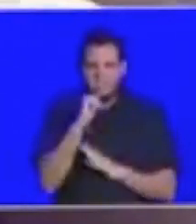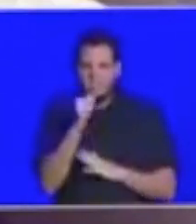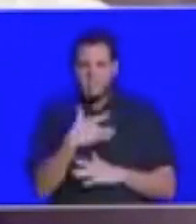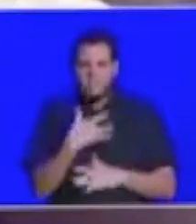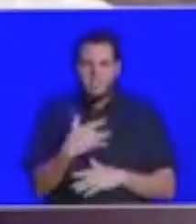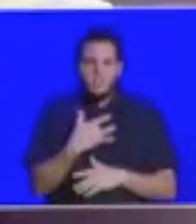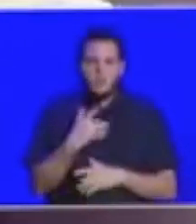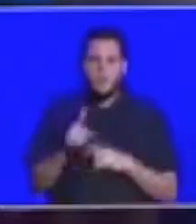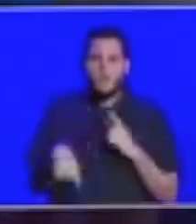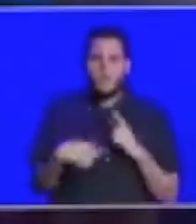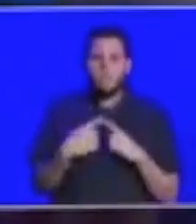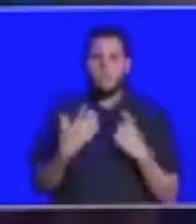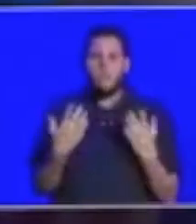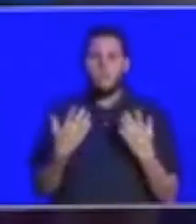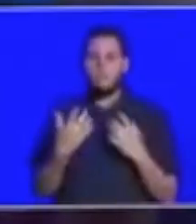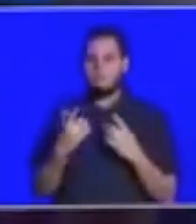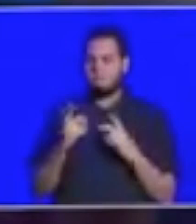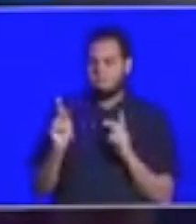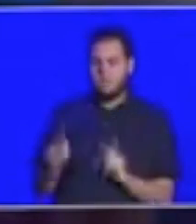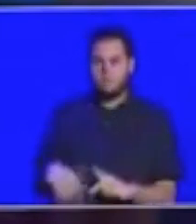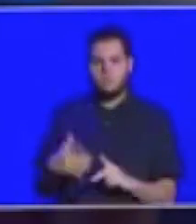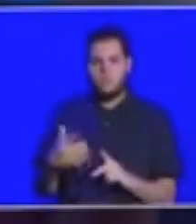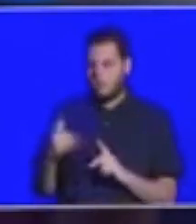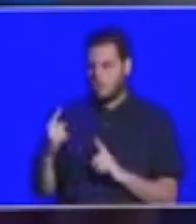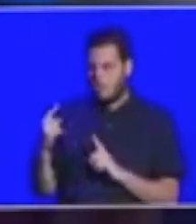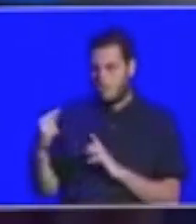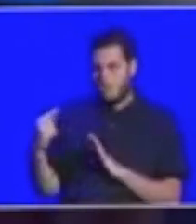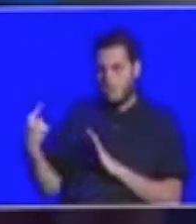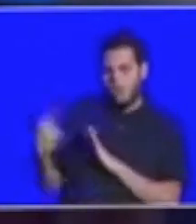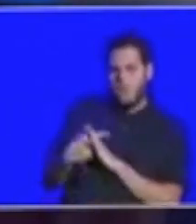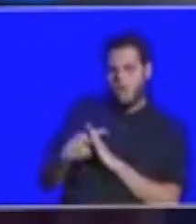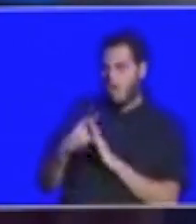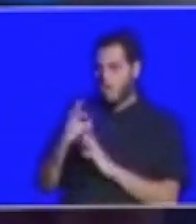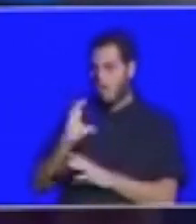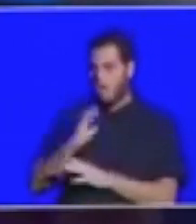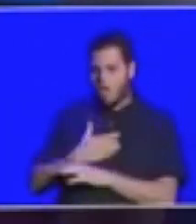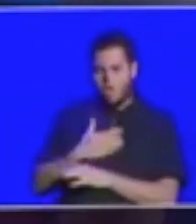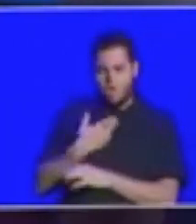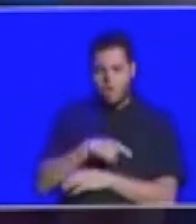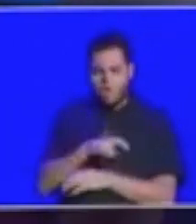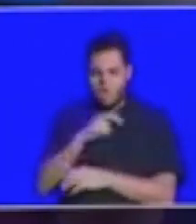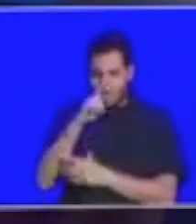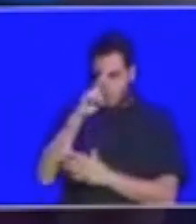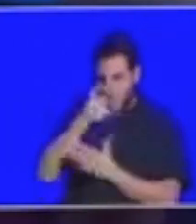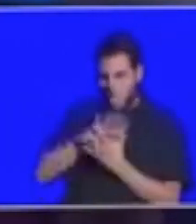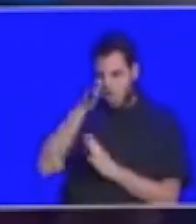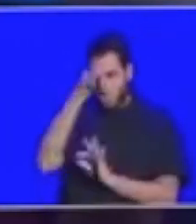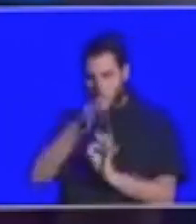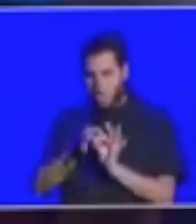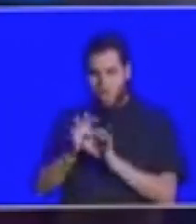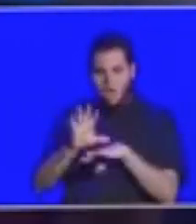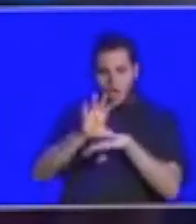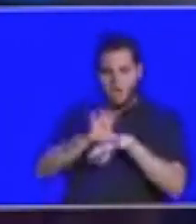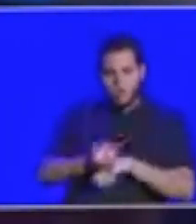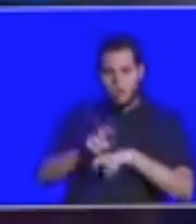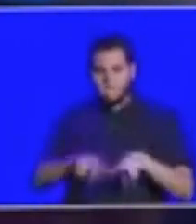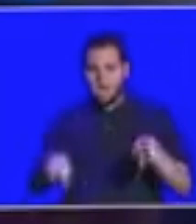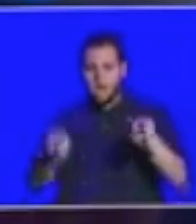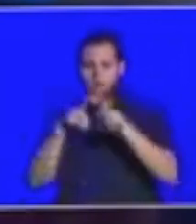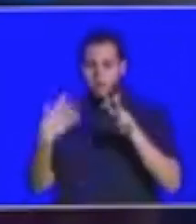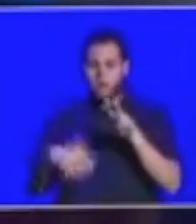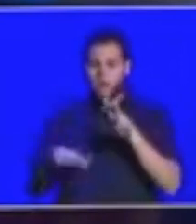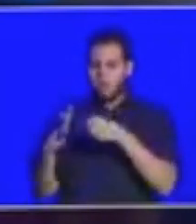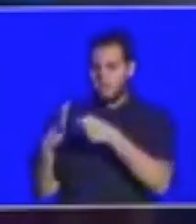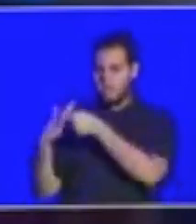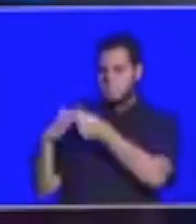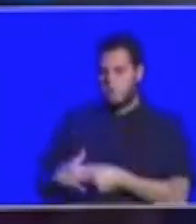o alguien atenta contra nuestras creencias, contra nuestros valores, contra nuestras costumbres. Esa taquicardia